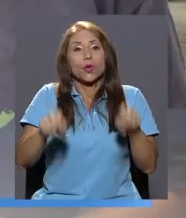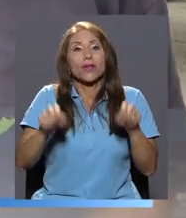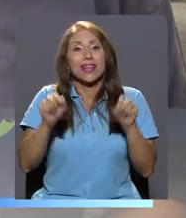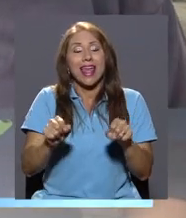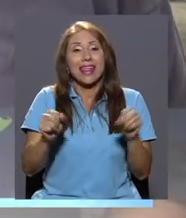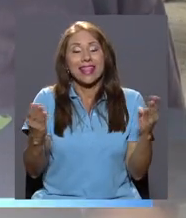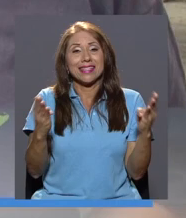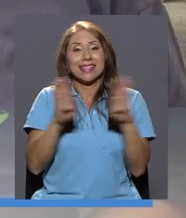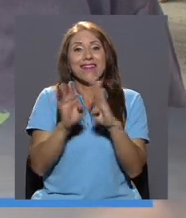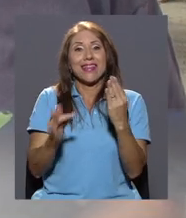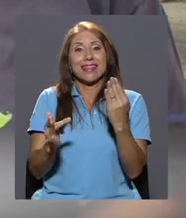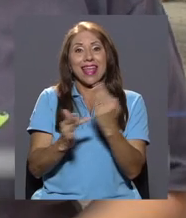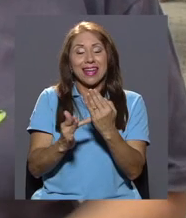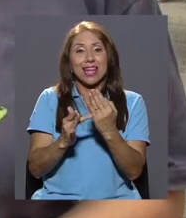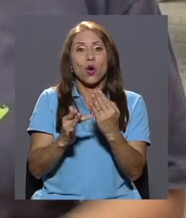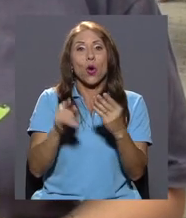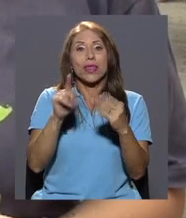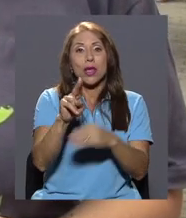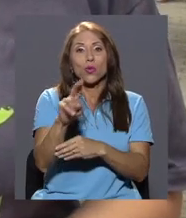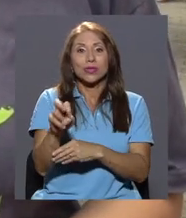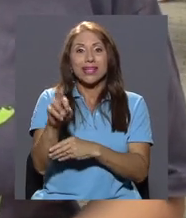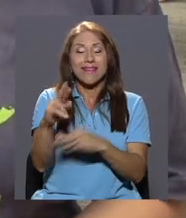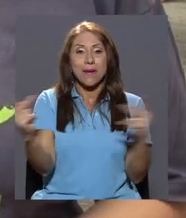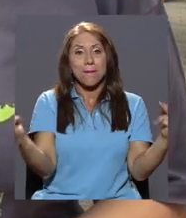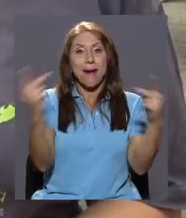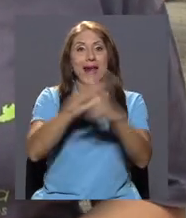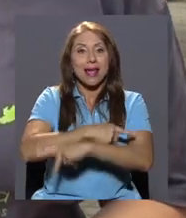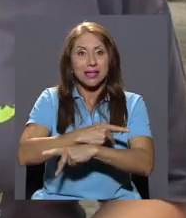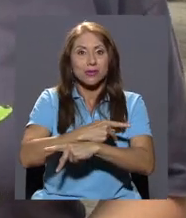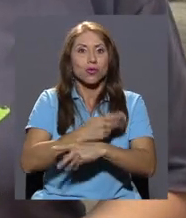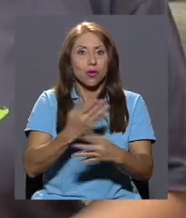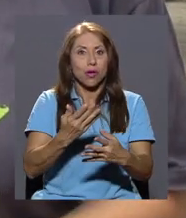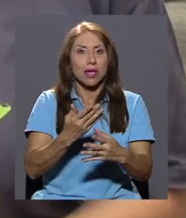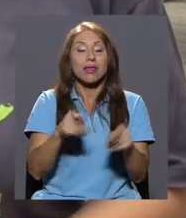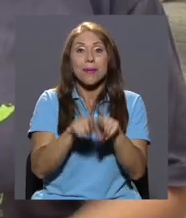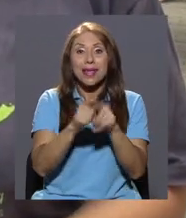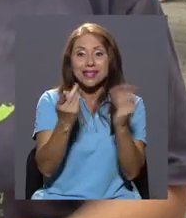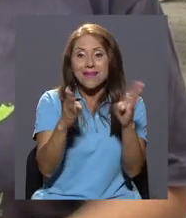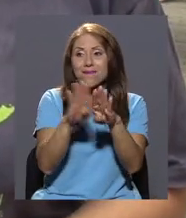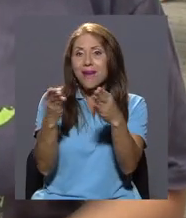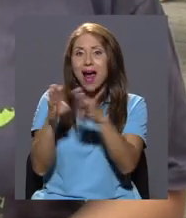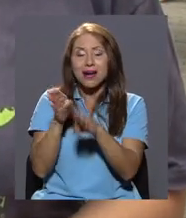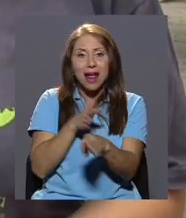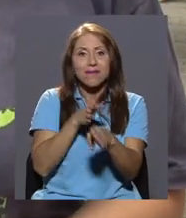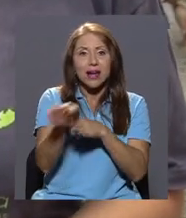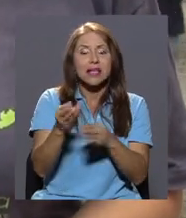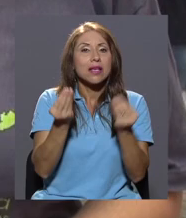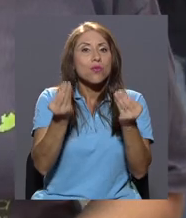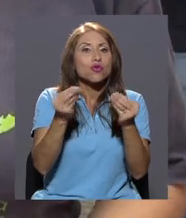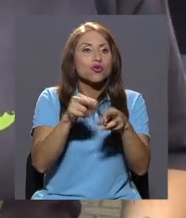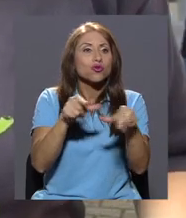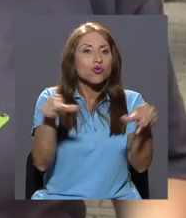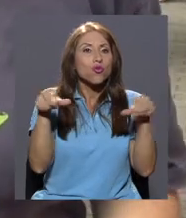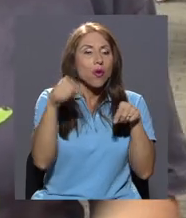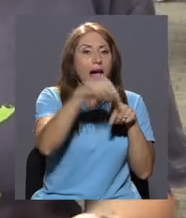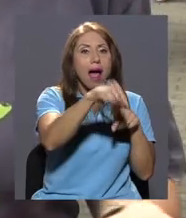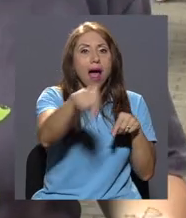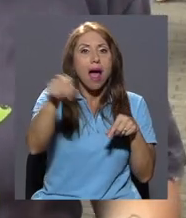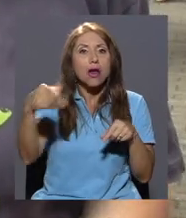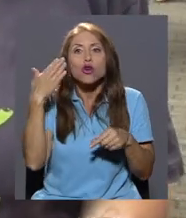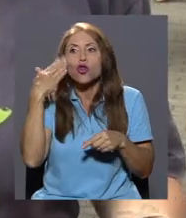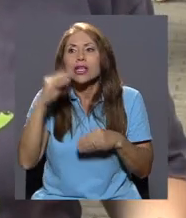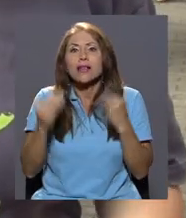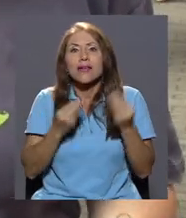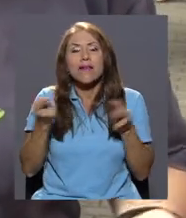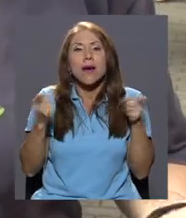del recinto Paraíso, por ejemplo, de carreras en un montón de sedes, o por ejemplo, no se sabe con las